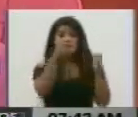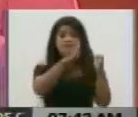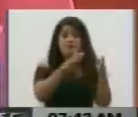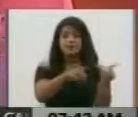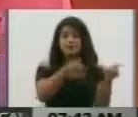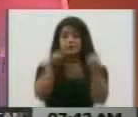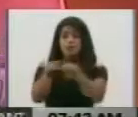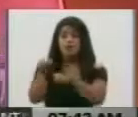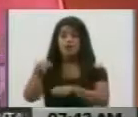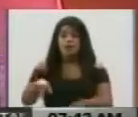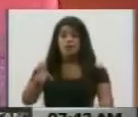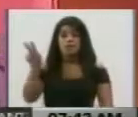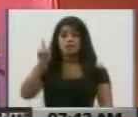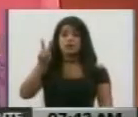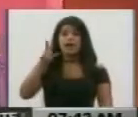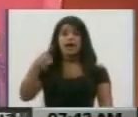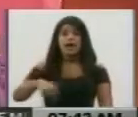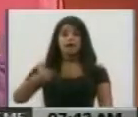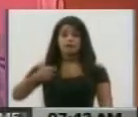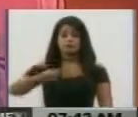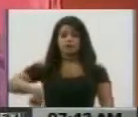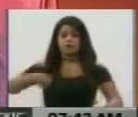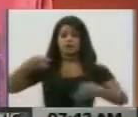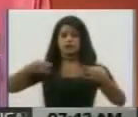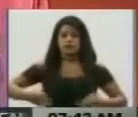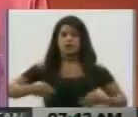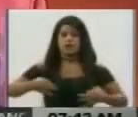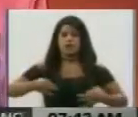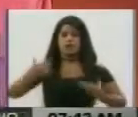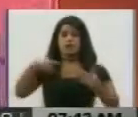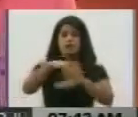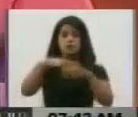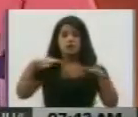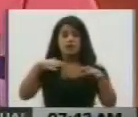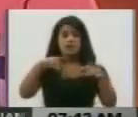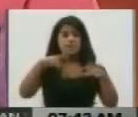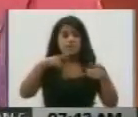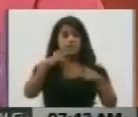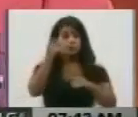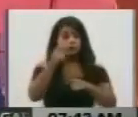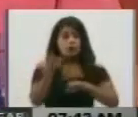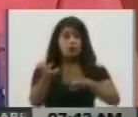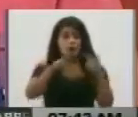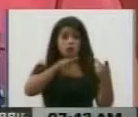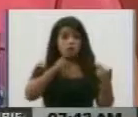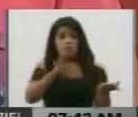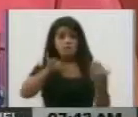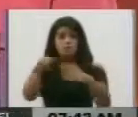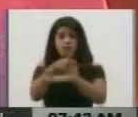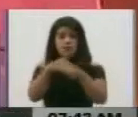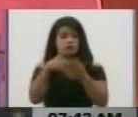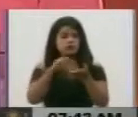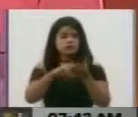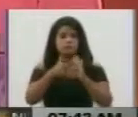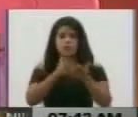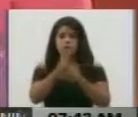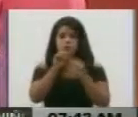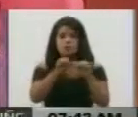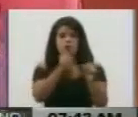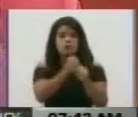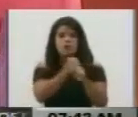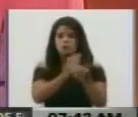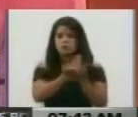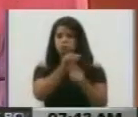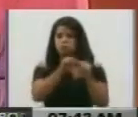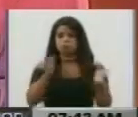régimen presidencialista, y ese mecanismo de la pérdida de mayoría parlamentaria no implica necesariamente la sustitución del gobierno, del poder ejecutivo, que